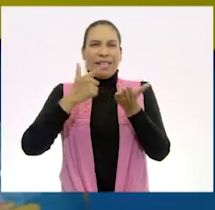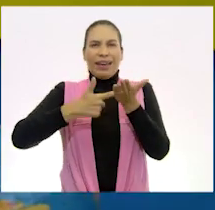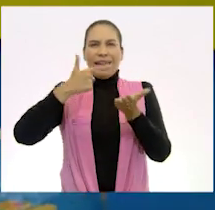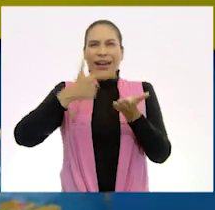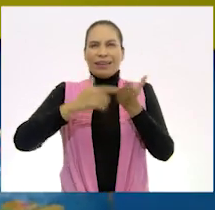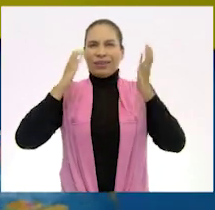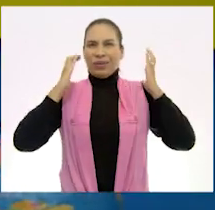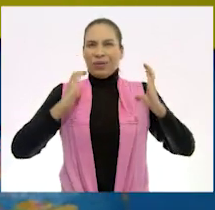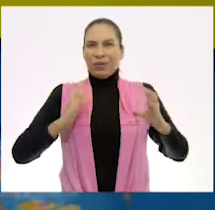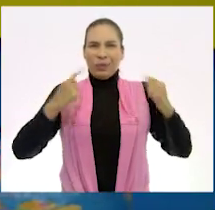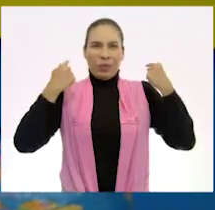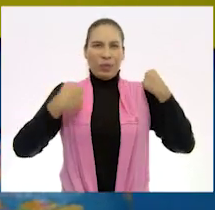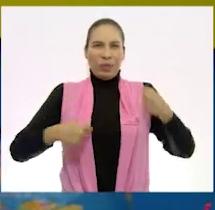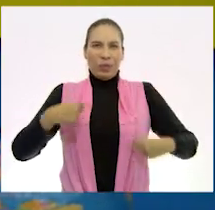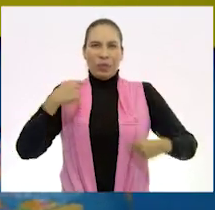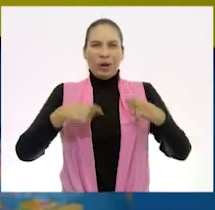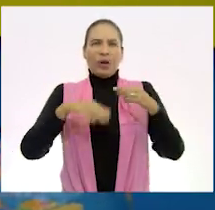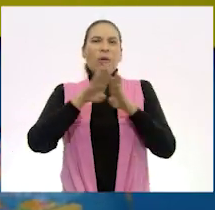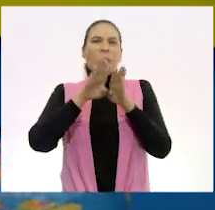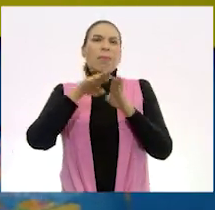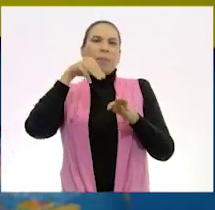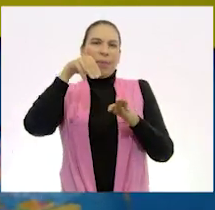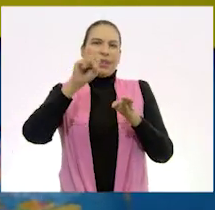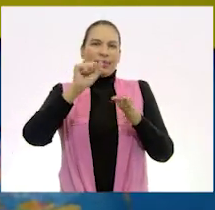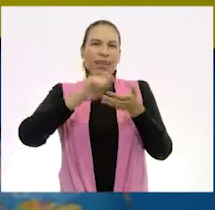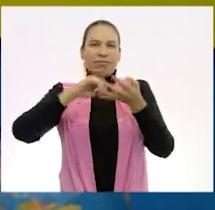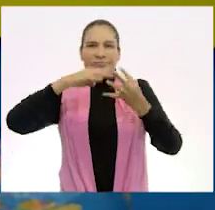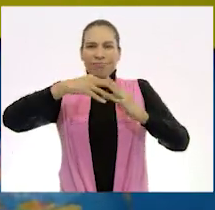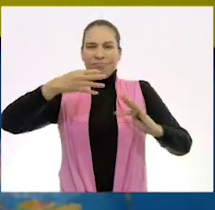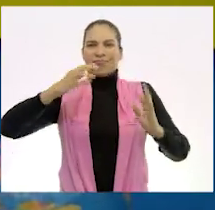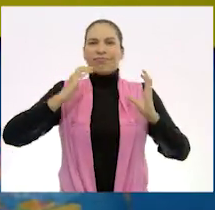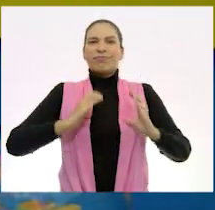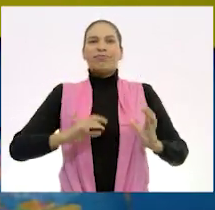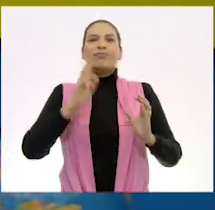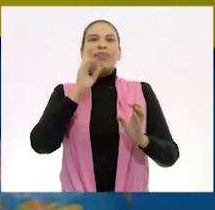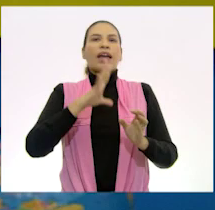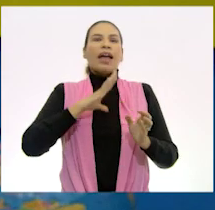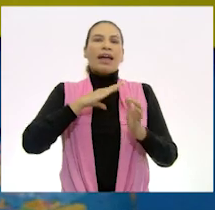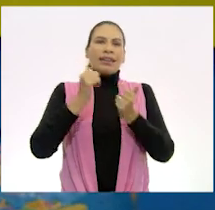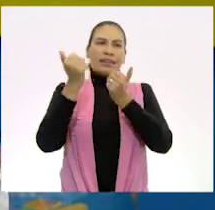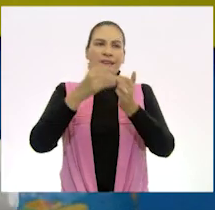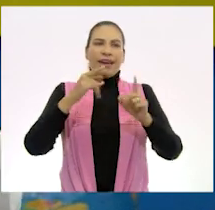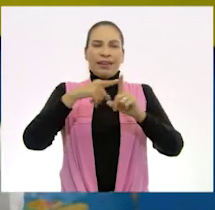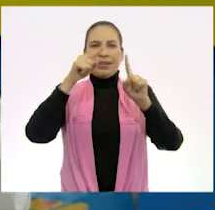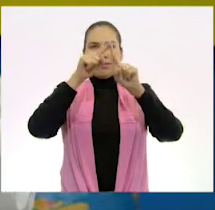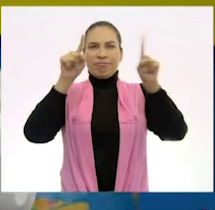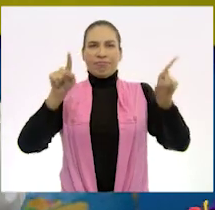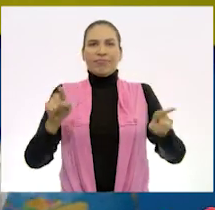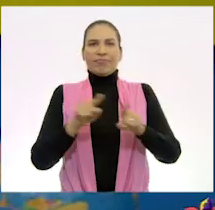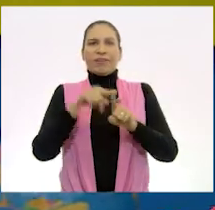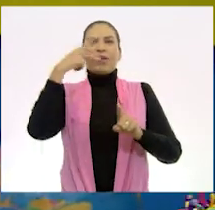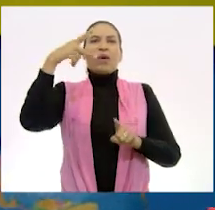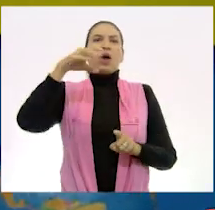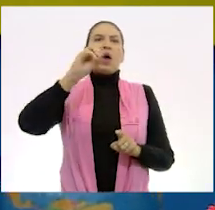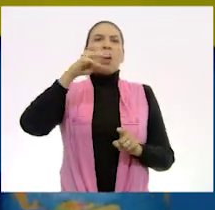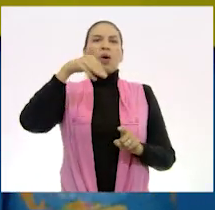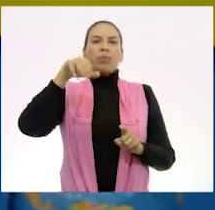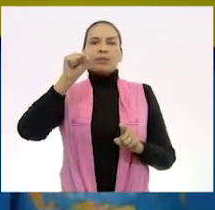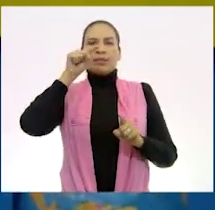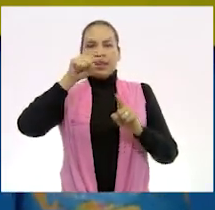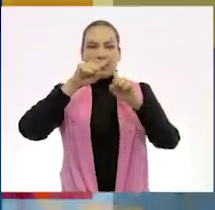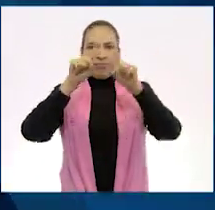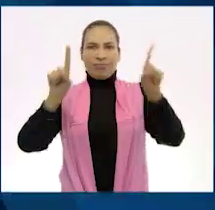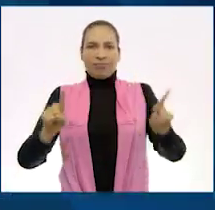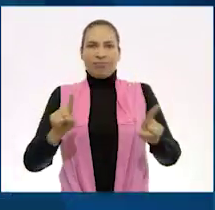cuerpo. Y para saber ello, traje una tabla de la Organización Mundial de la Salud. En esta tabla,